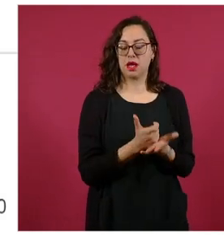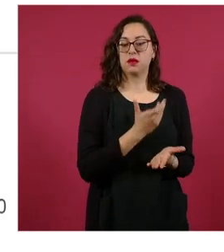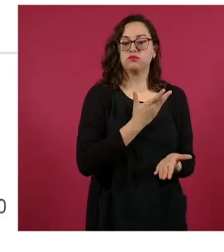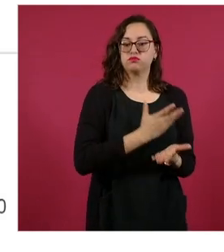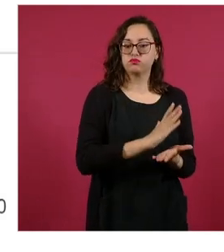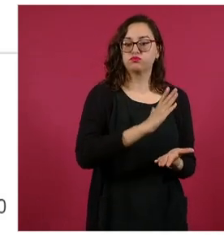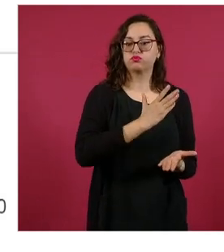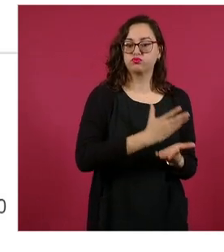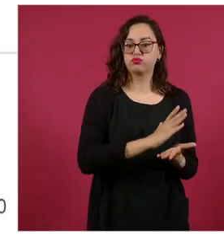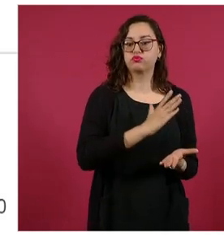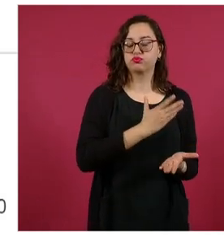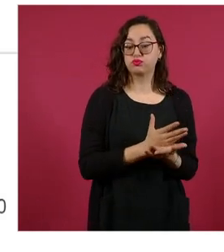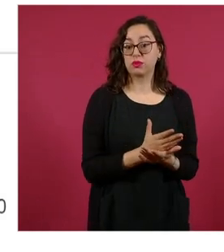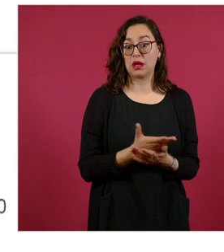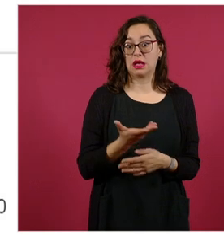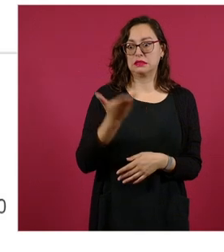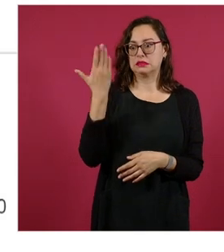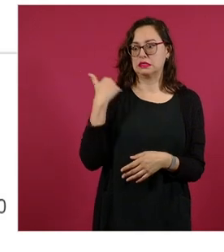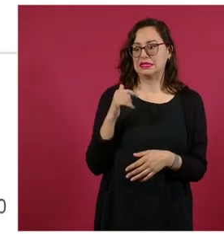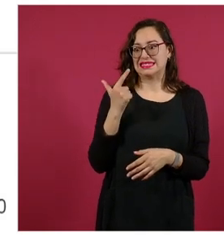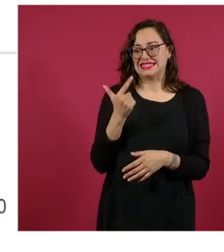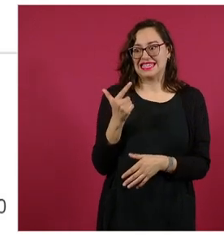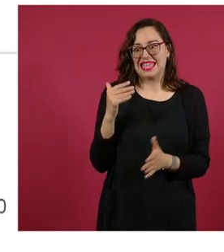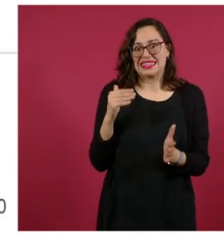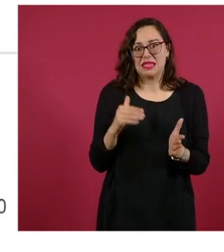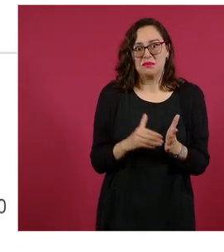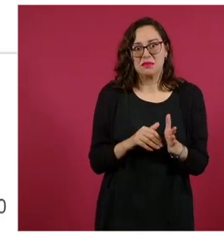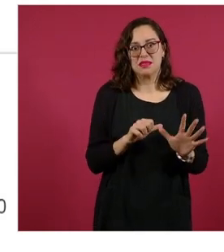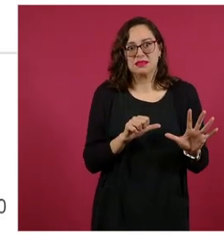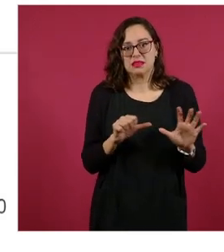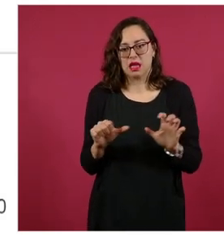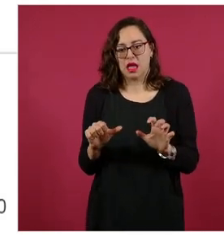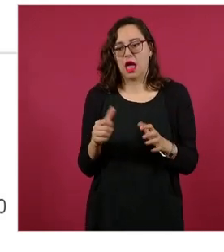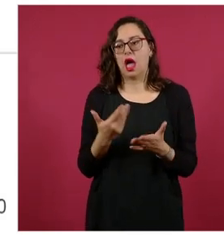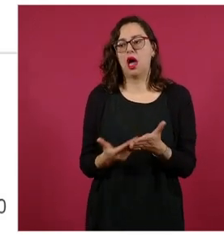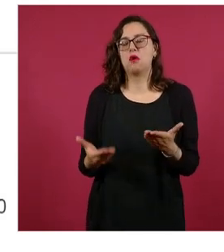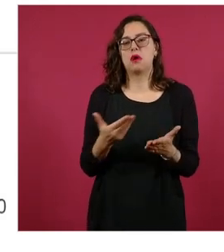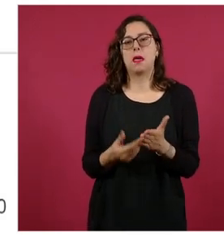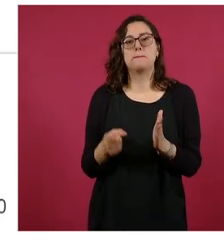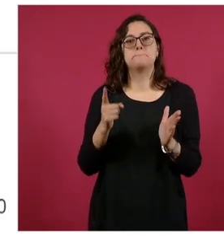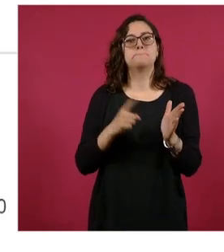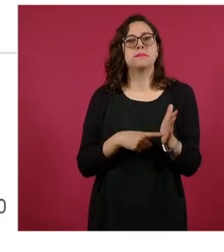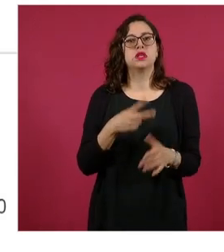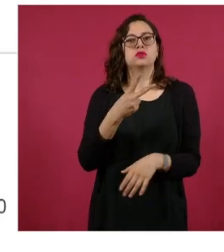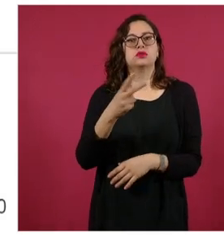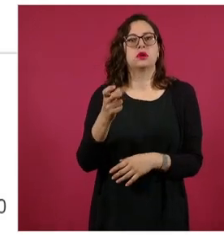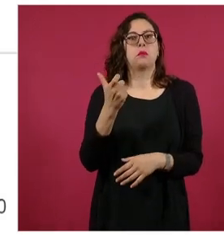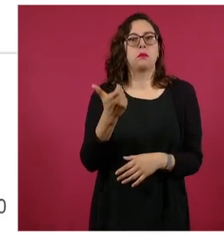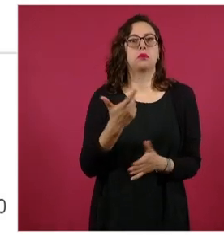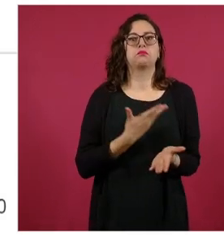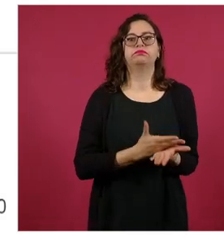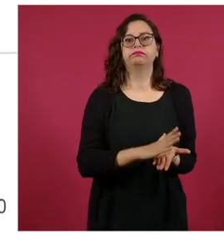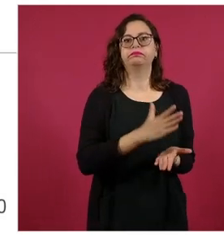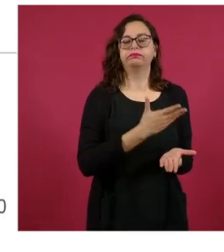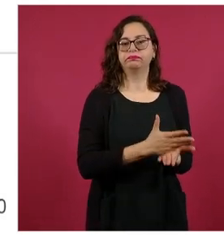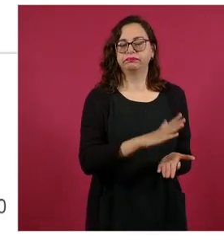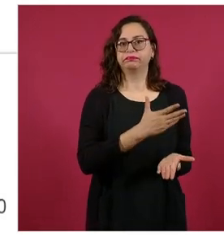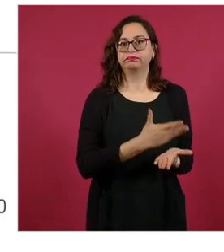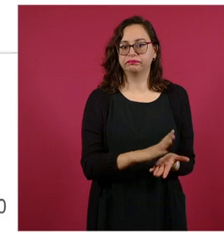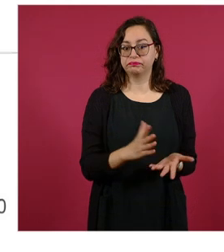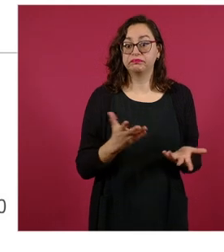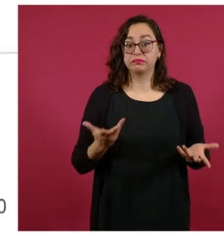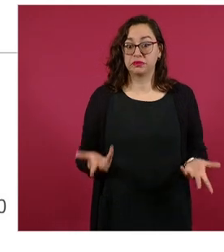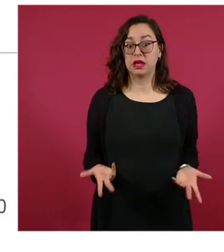mensualidad que traía, que era de siete mil seiscientos pesos, a una mensualidad de mil doscientos pesos. Entonces, ya ese caso, que era un crédito que se había